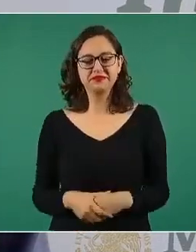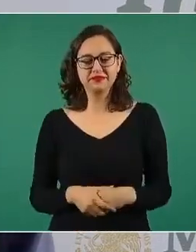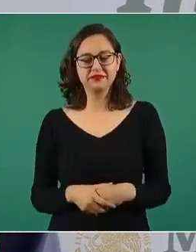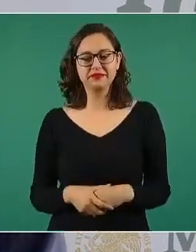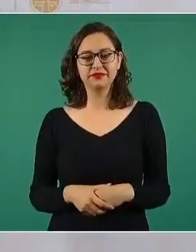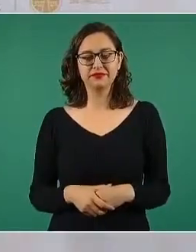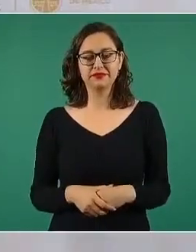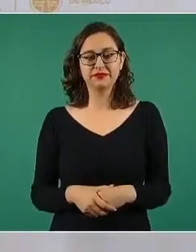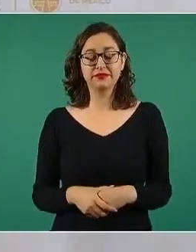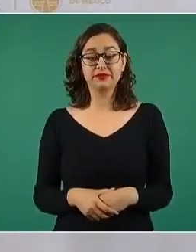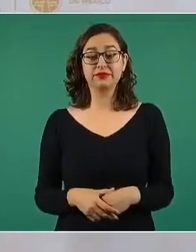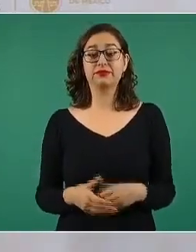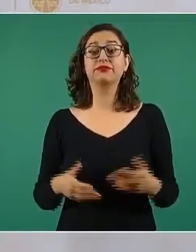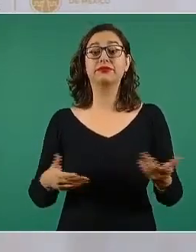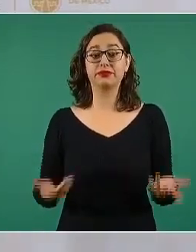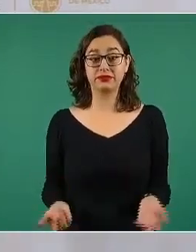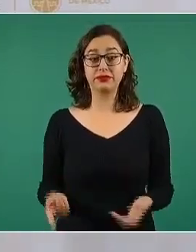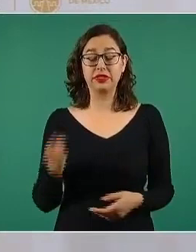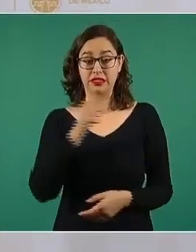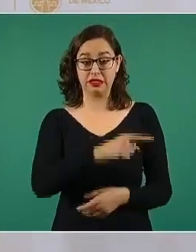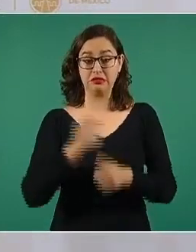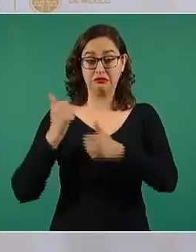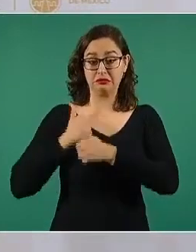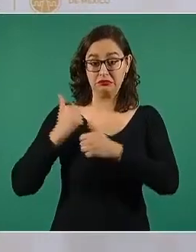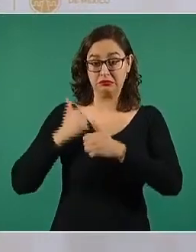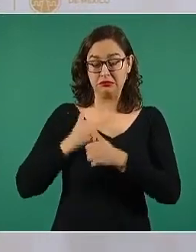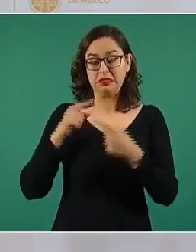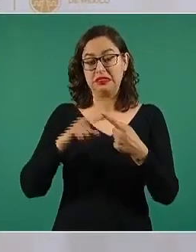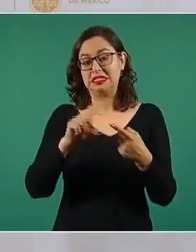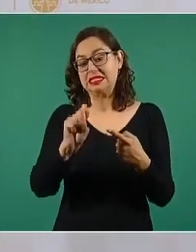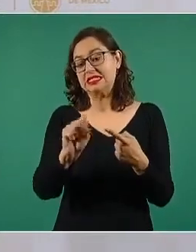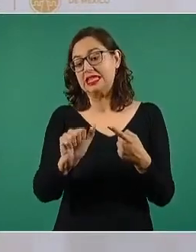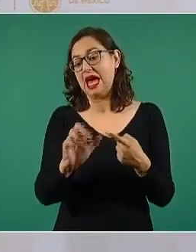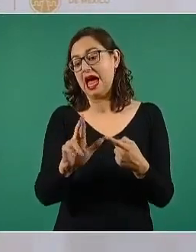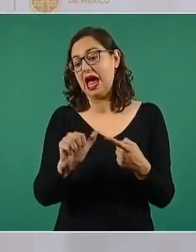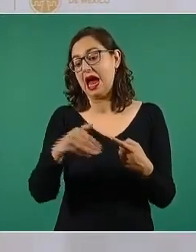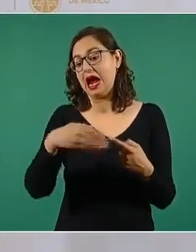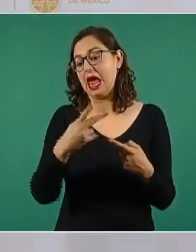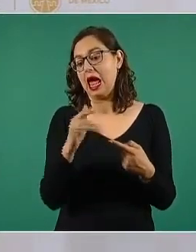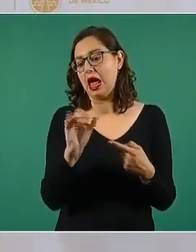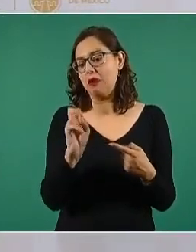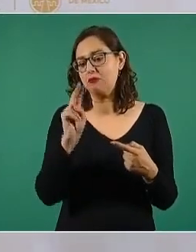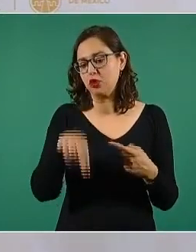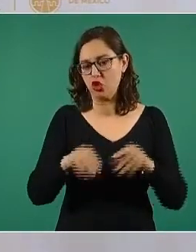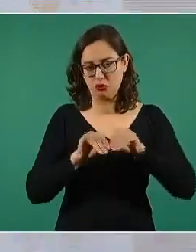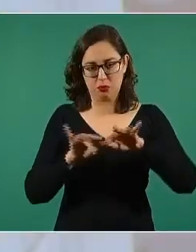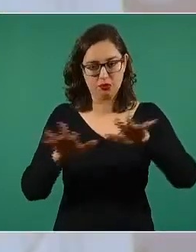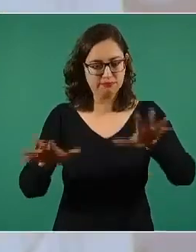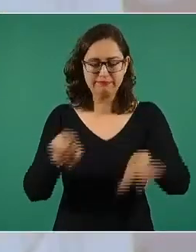El soldado confundió sarampión con viruela, que fue la epidemia que causó